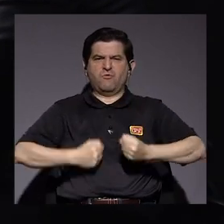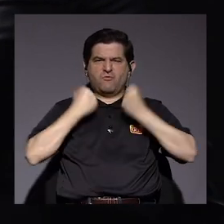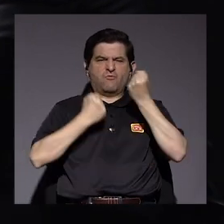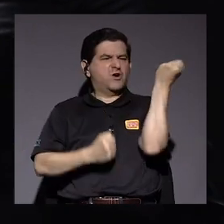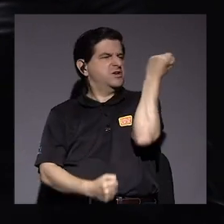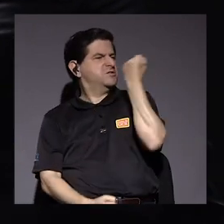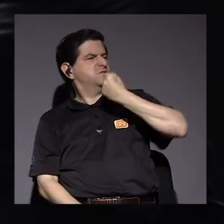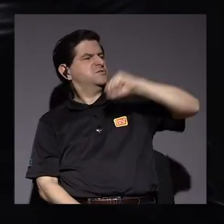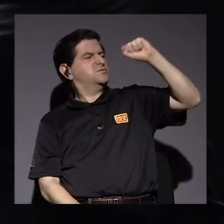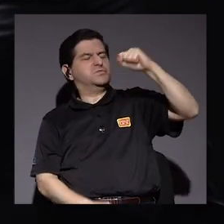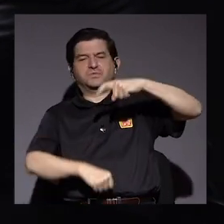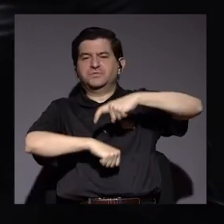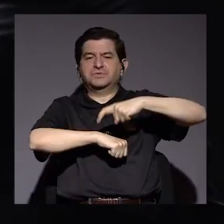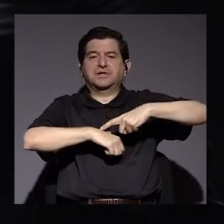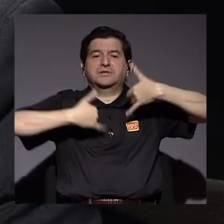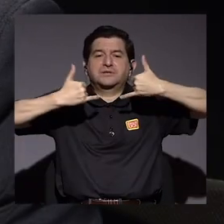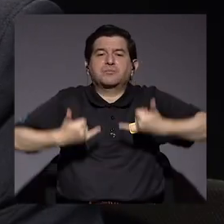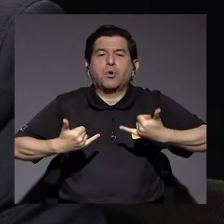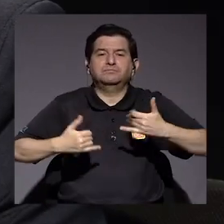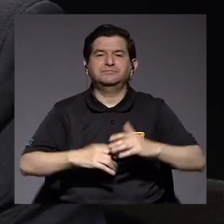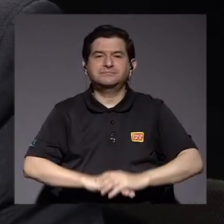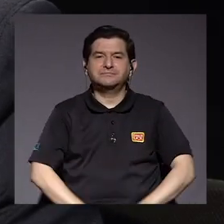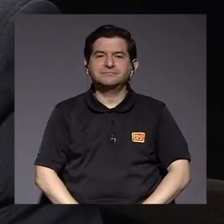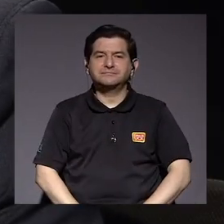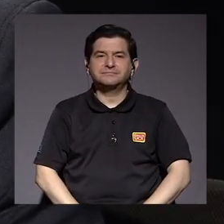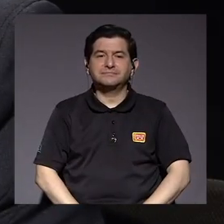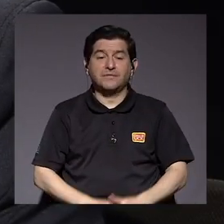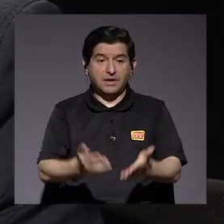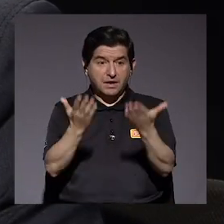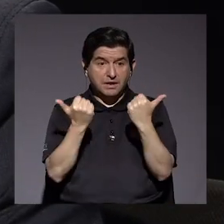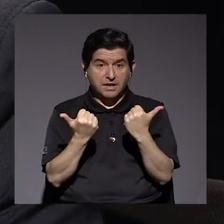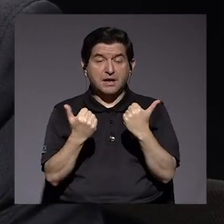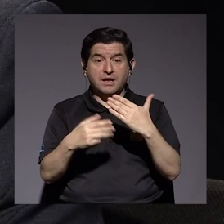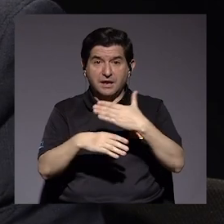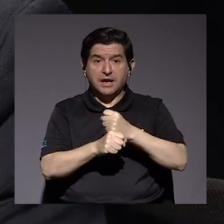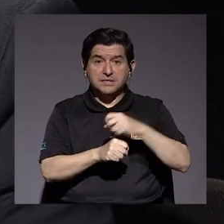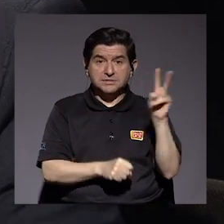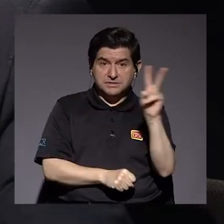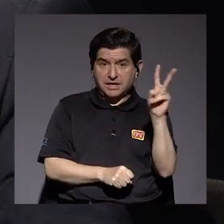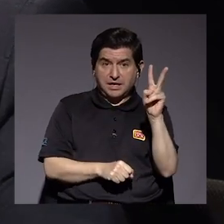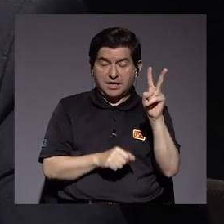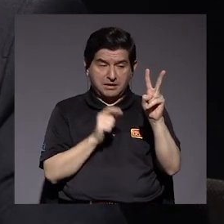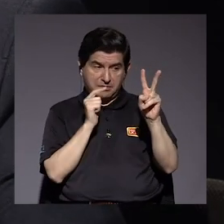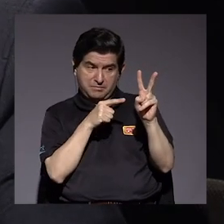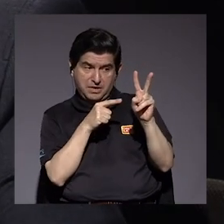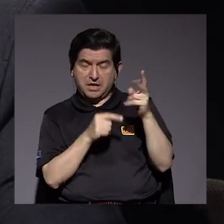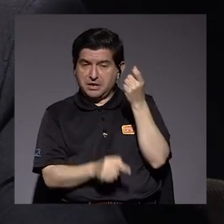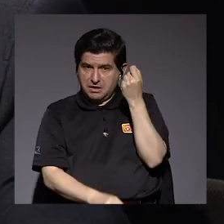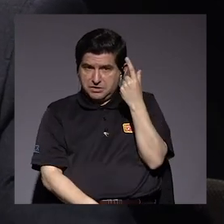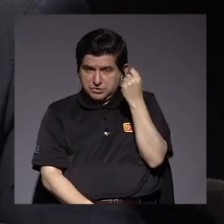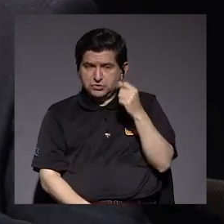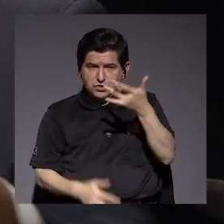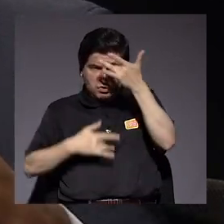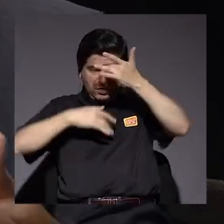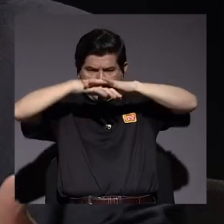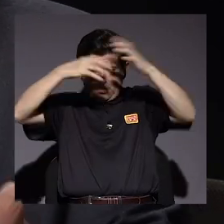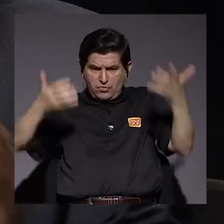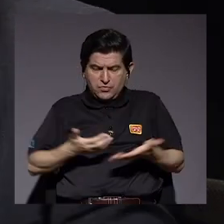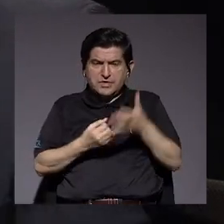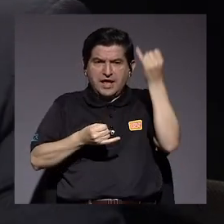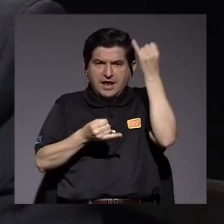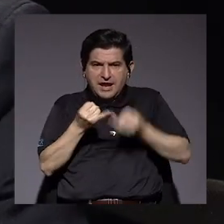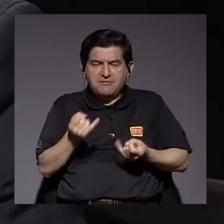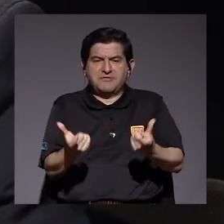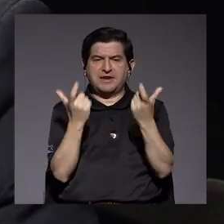revolucionaria de nuestro tiempo quieren convertir en el virus o que interpretan la pandemia como el final